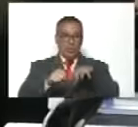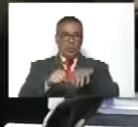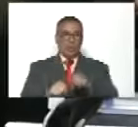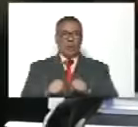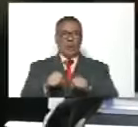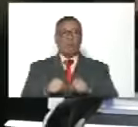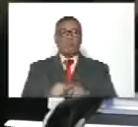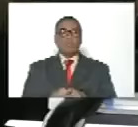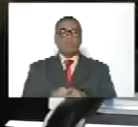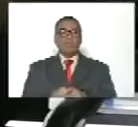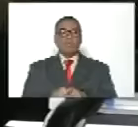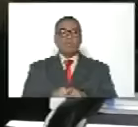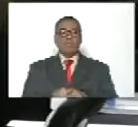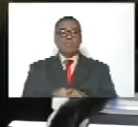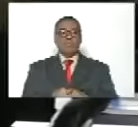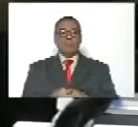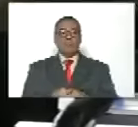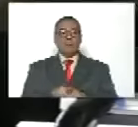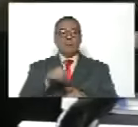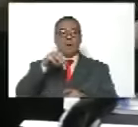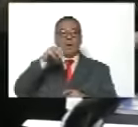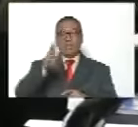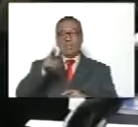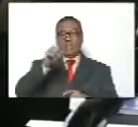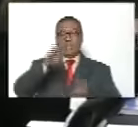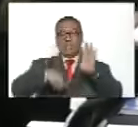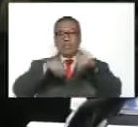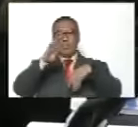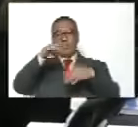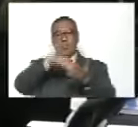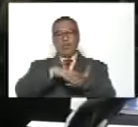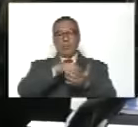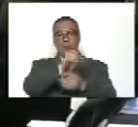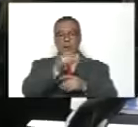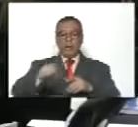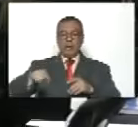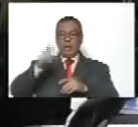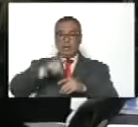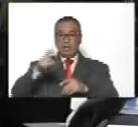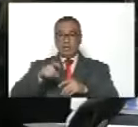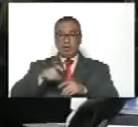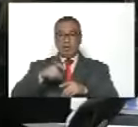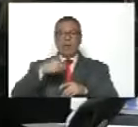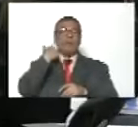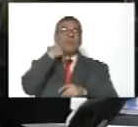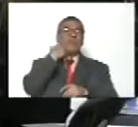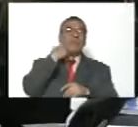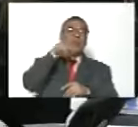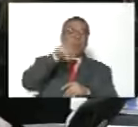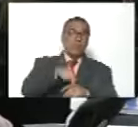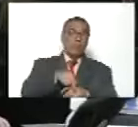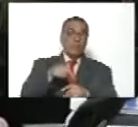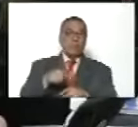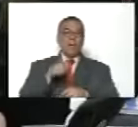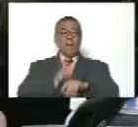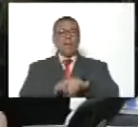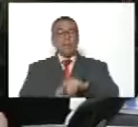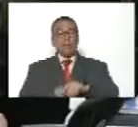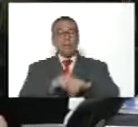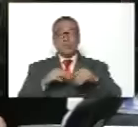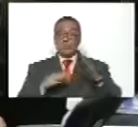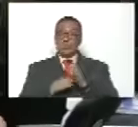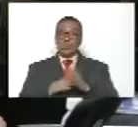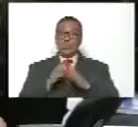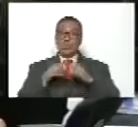la compra de insumos de hemodiálisis para 15.000 pacientes que lo necesitaban aquí. En medio de las circunstancias más adversas, bajo